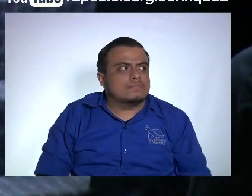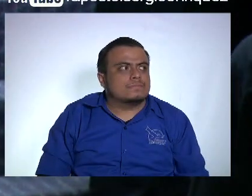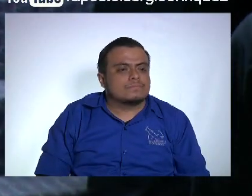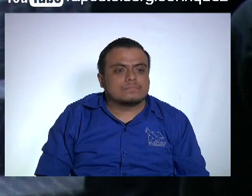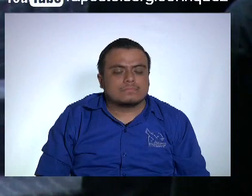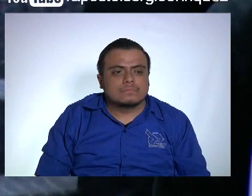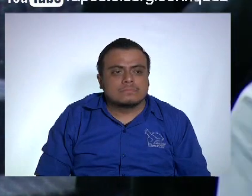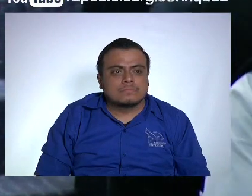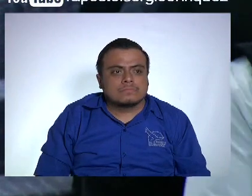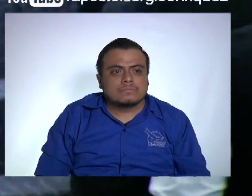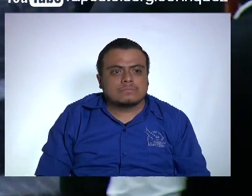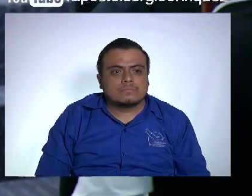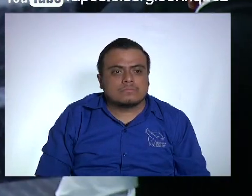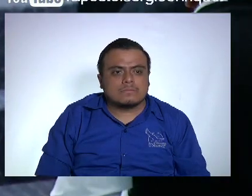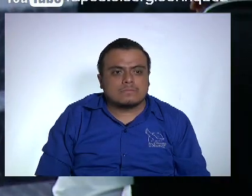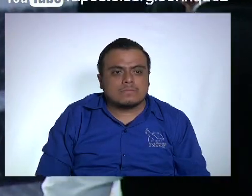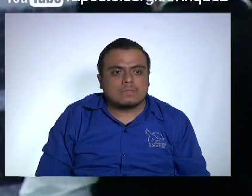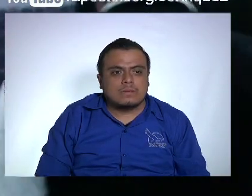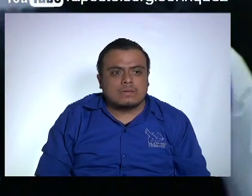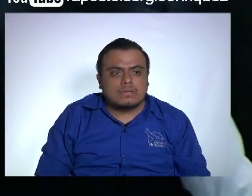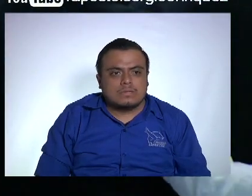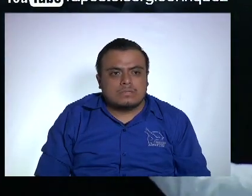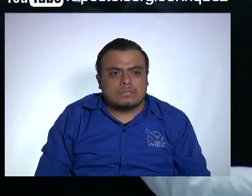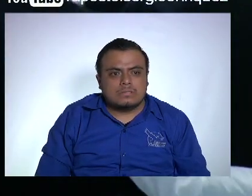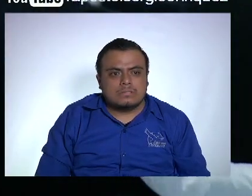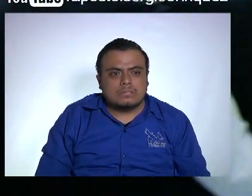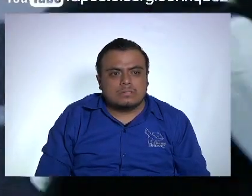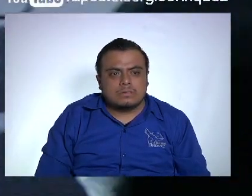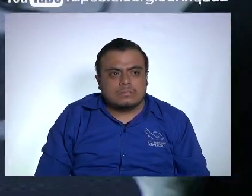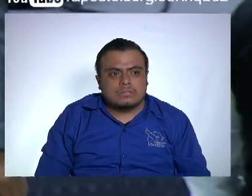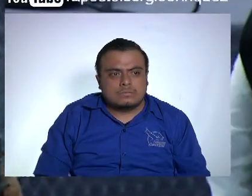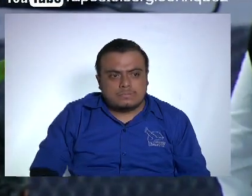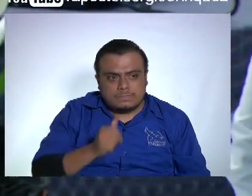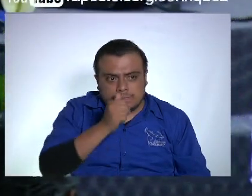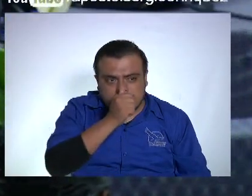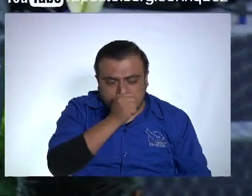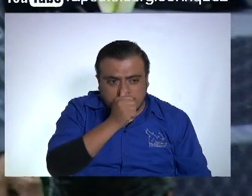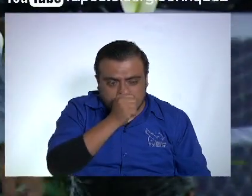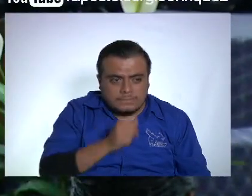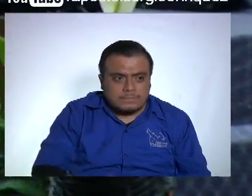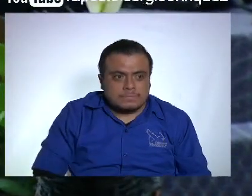cielos. Hay fiesta en los cielos. Dele fuerte ese aplauso.